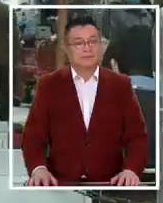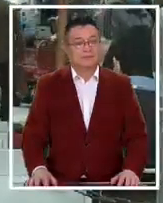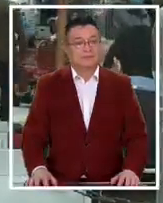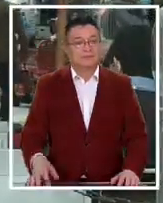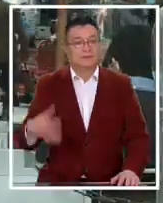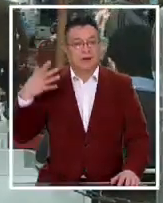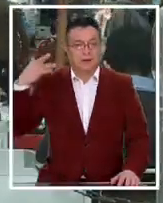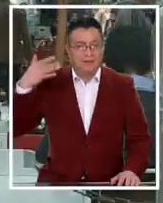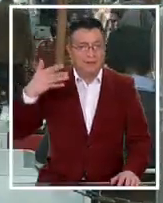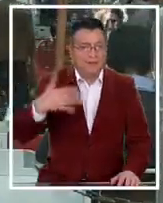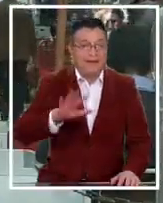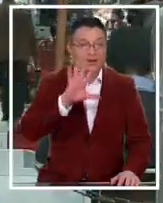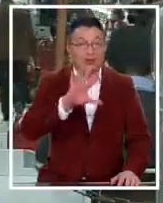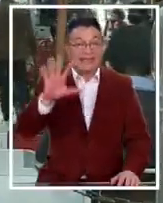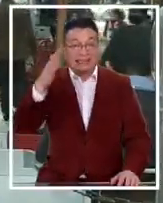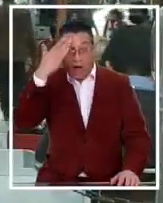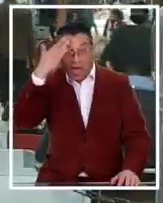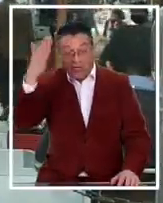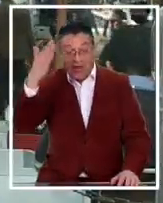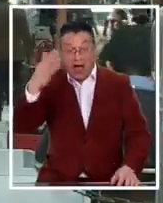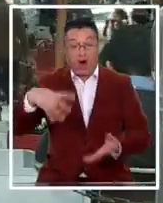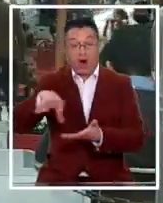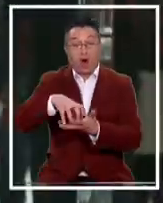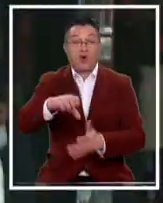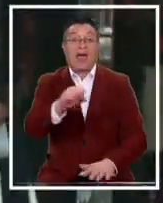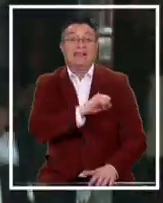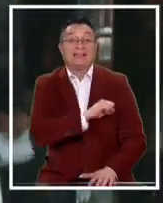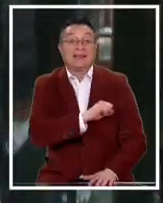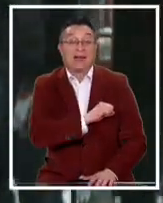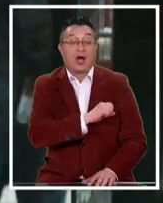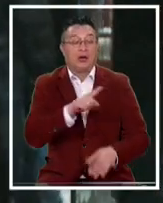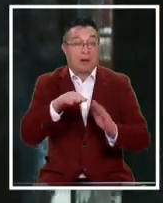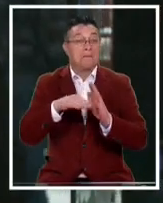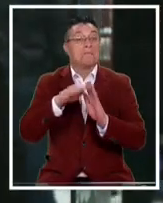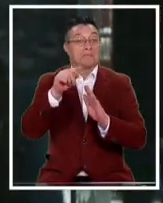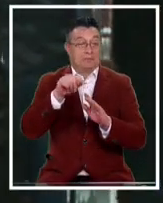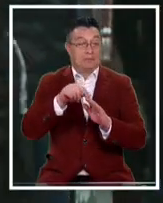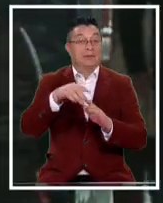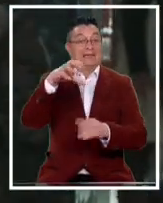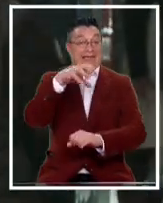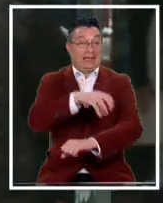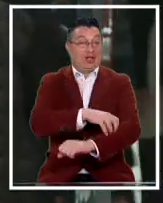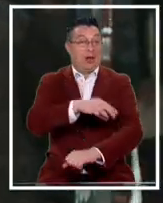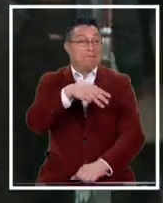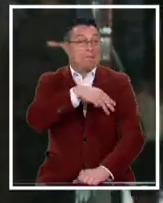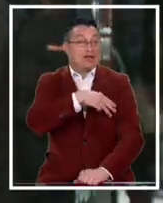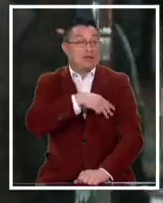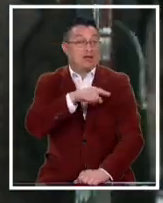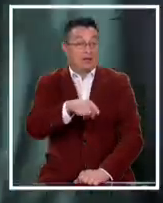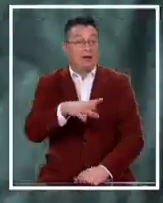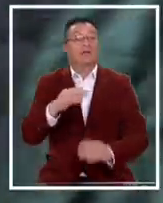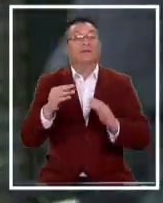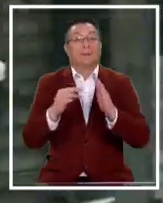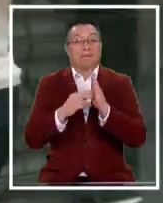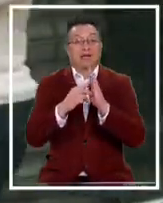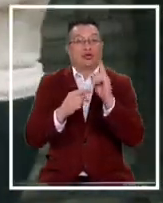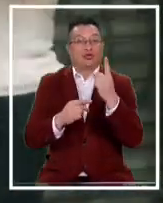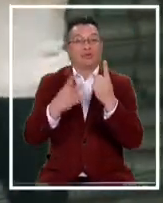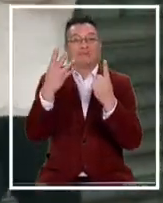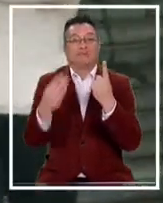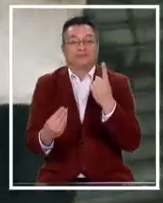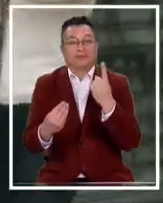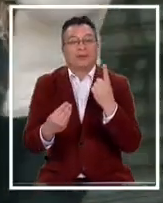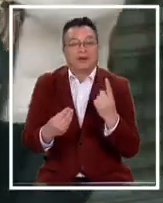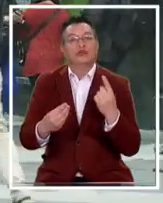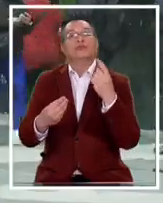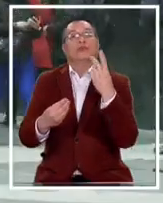Pasaron 55 días para que la comuna de Santiago, uno de los principales ejes de la región metropolitana, saliera de cuarentena. Avance